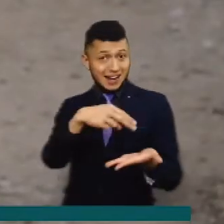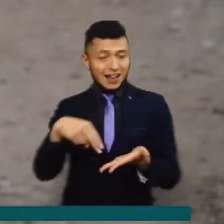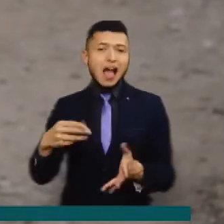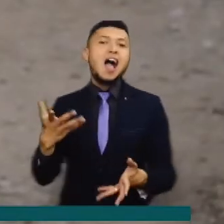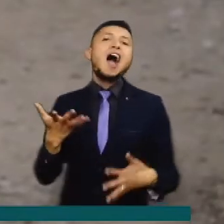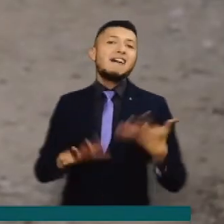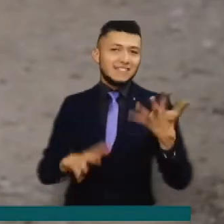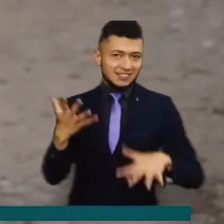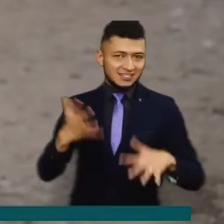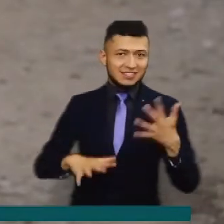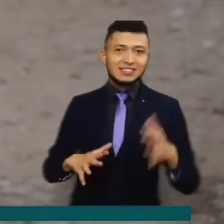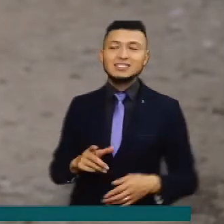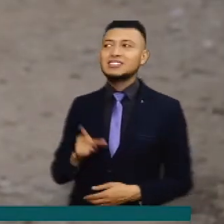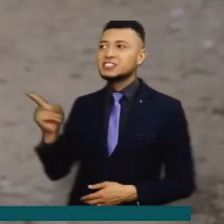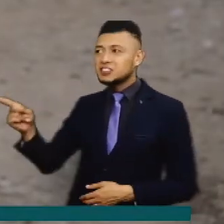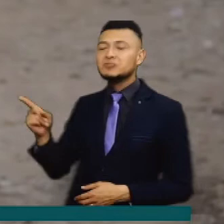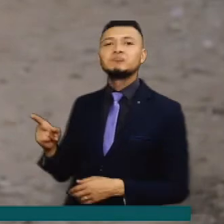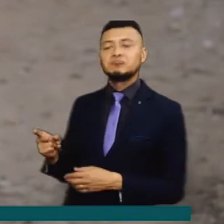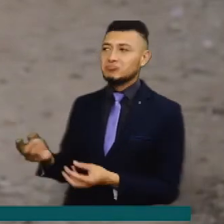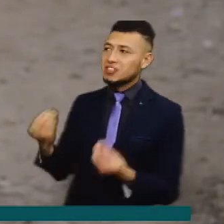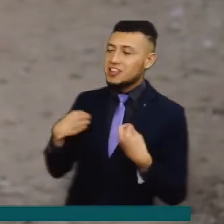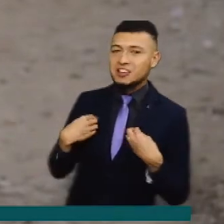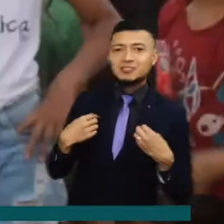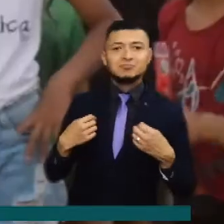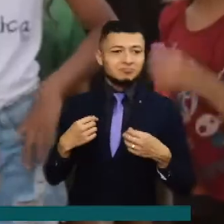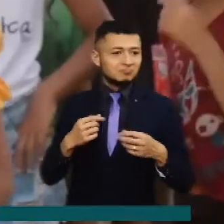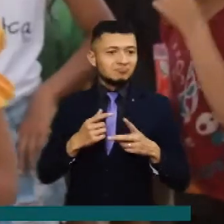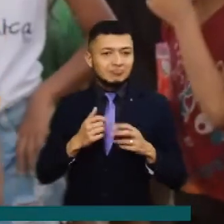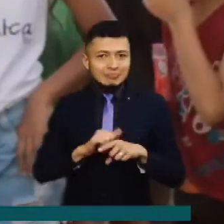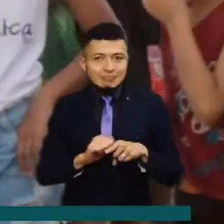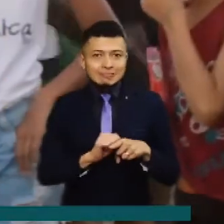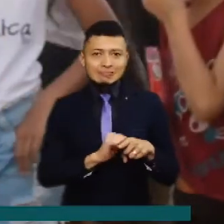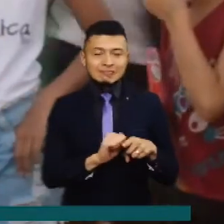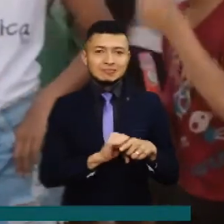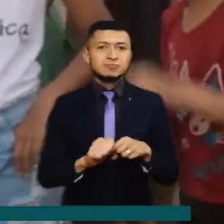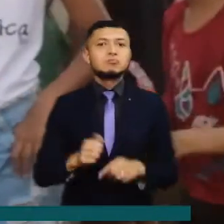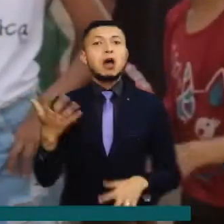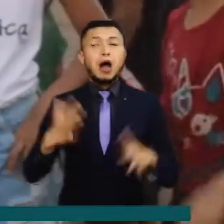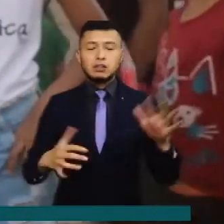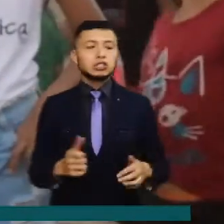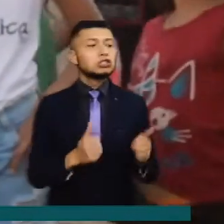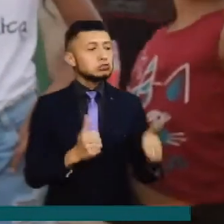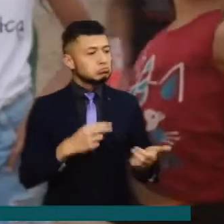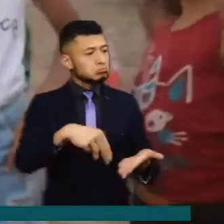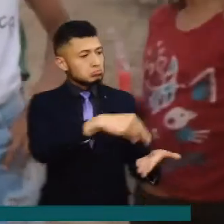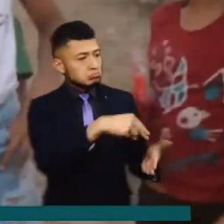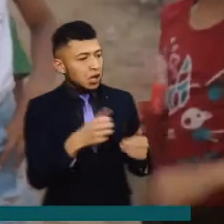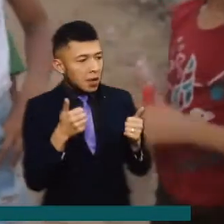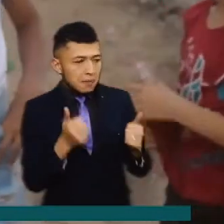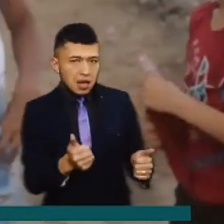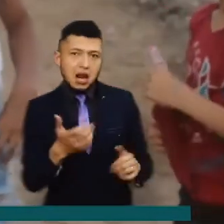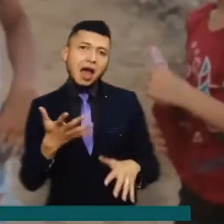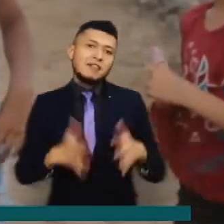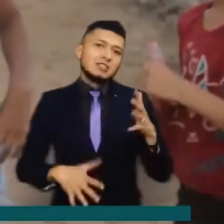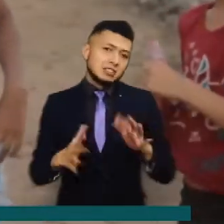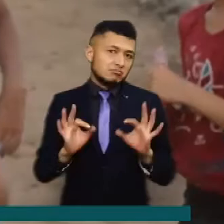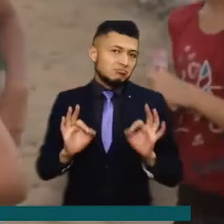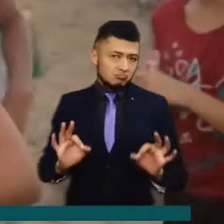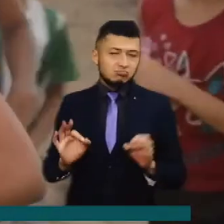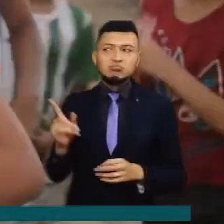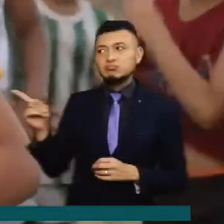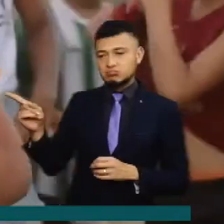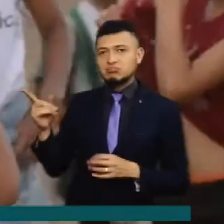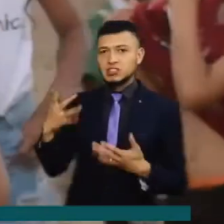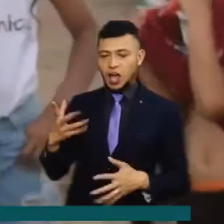bailes, hay veces como Celine nos pone a hacer ejercicios. Muchas veces nos dicen que están bien, que lo hacemos muy